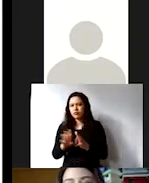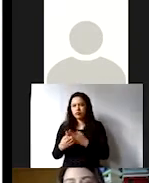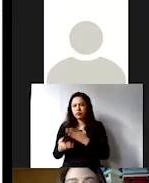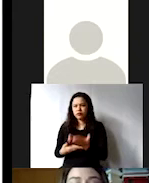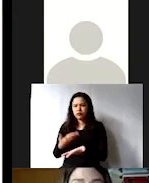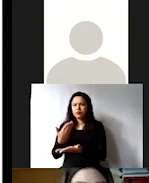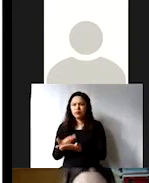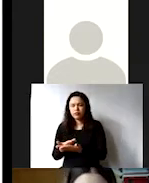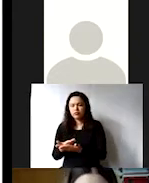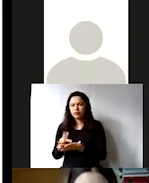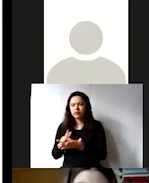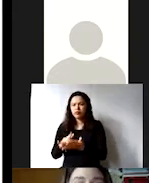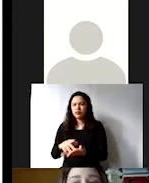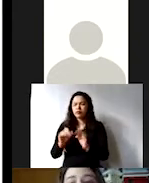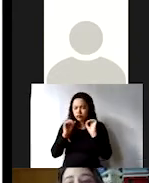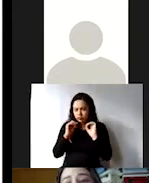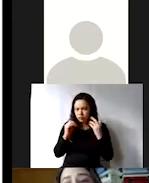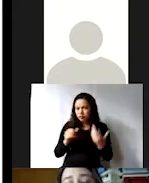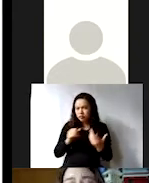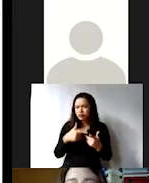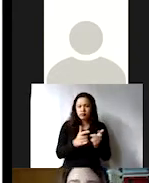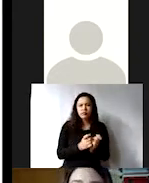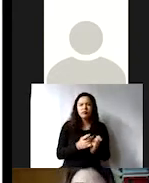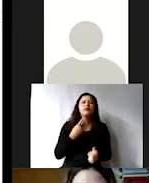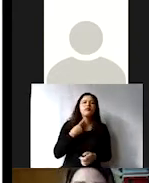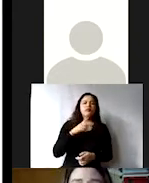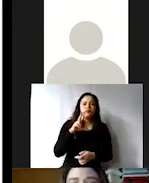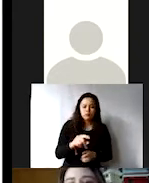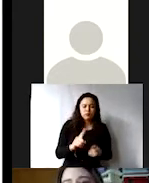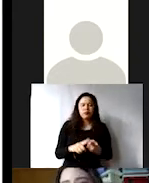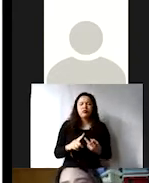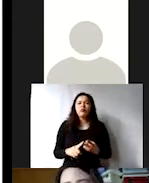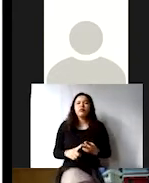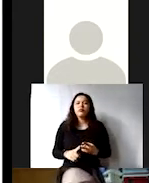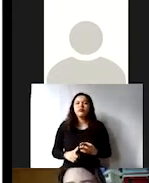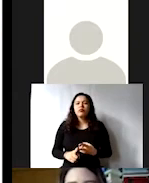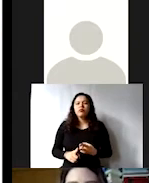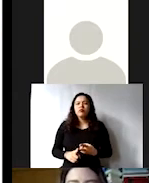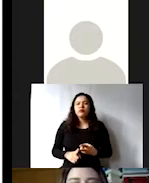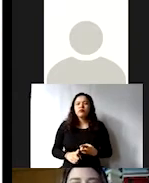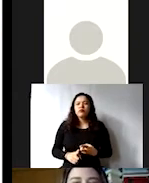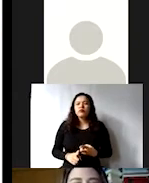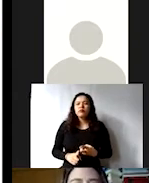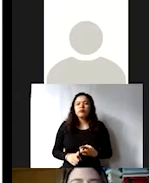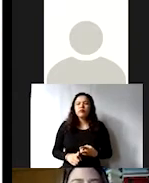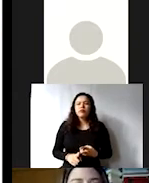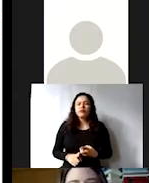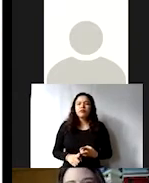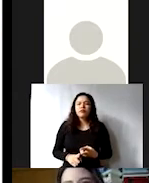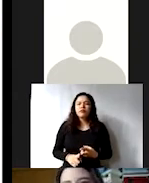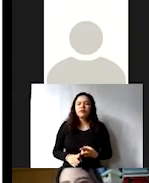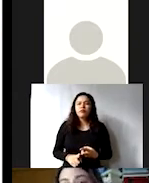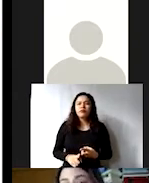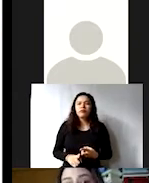agenda ni de un partido político, ni de un gobernante, ni nada de eso. Pareciese que mucha